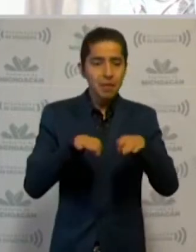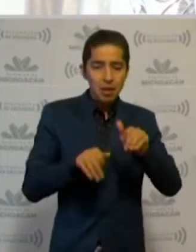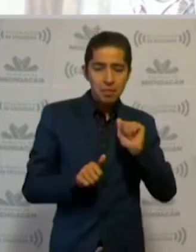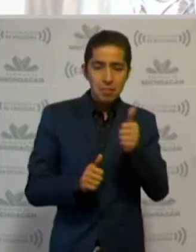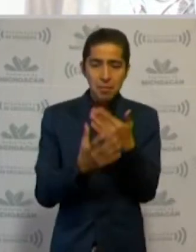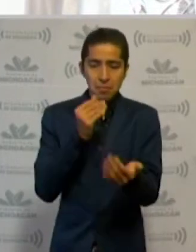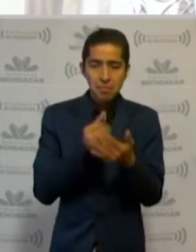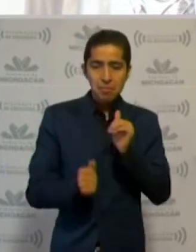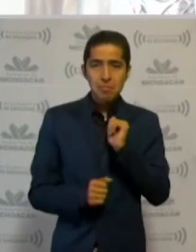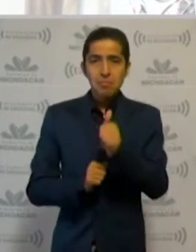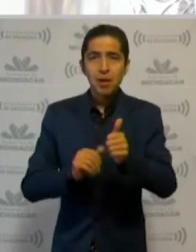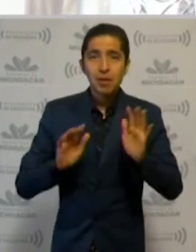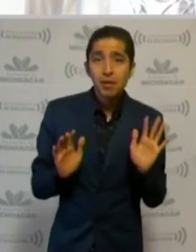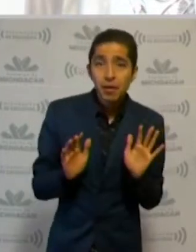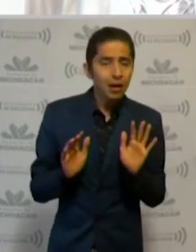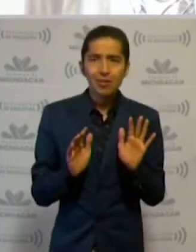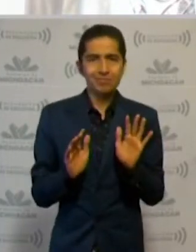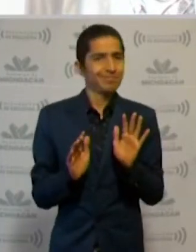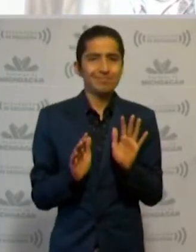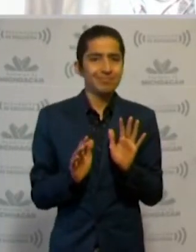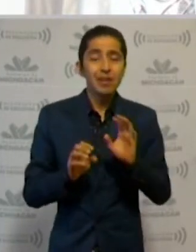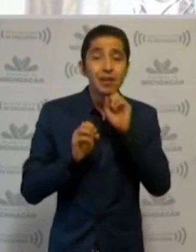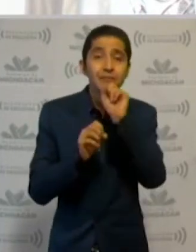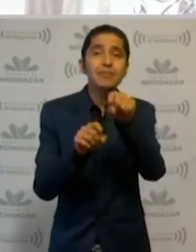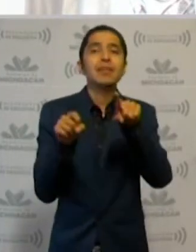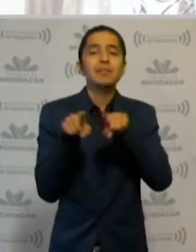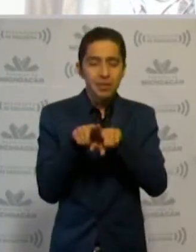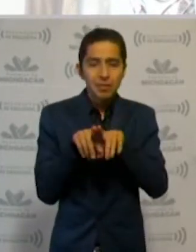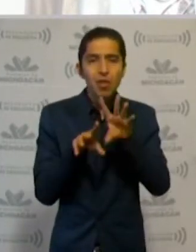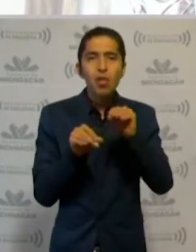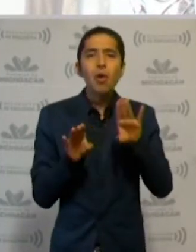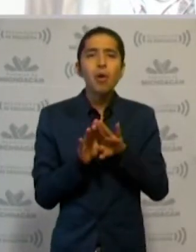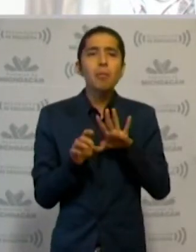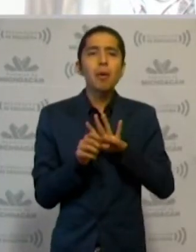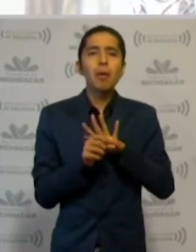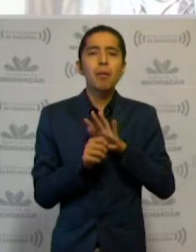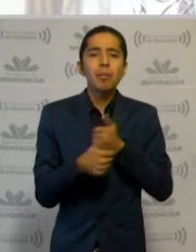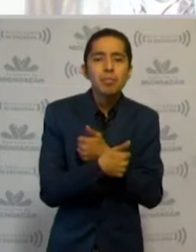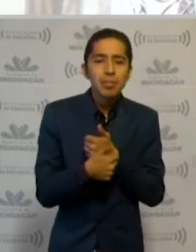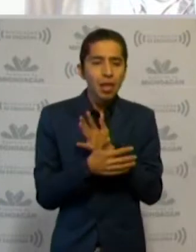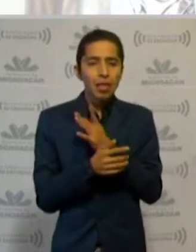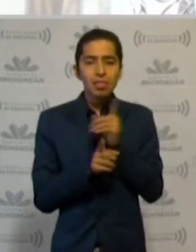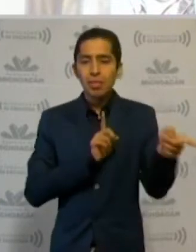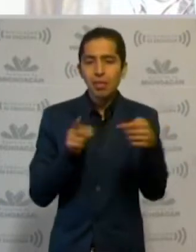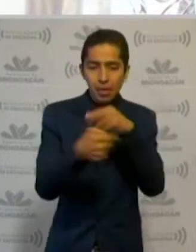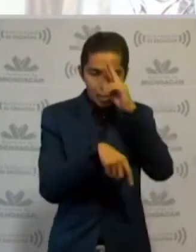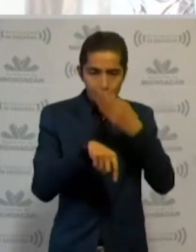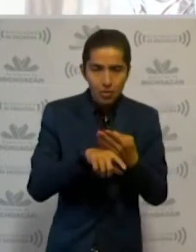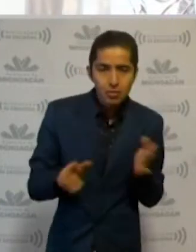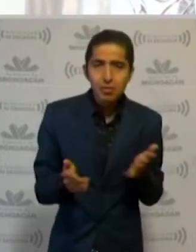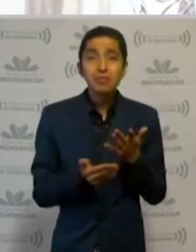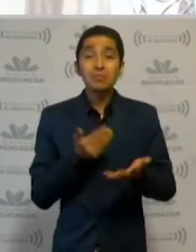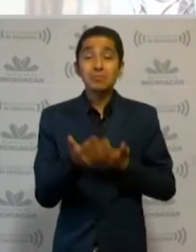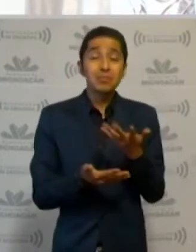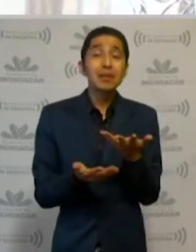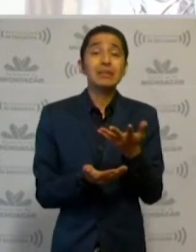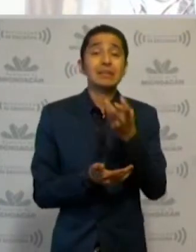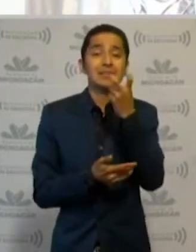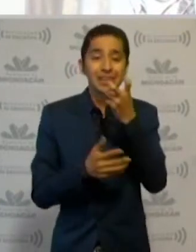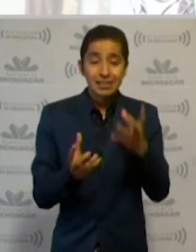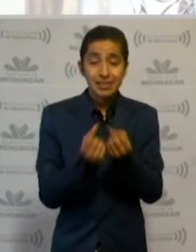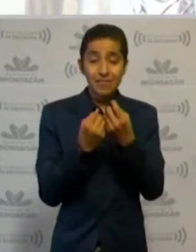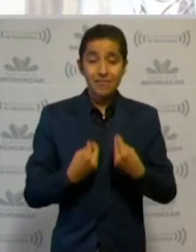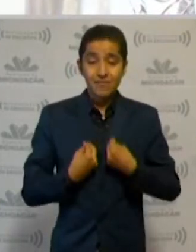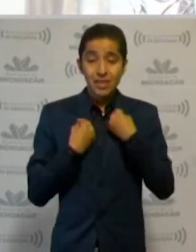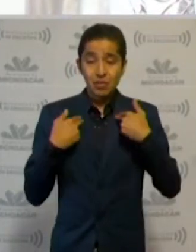como pueda mucho menos de atizar las contradicciones frente a la gran responsabilidad que tenemos de salvar vidas